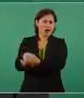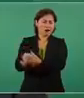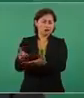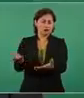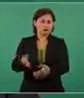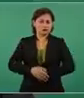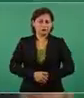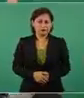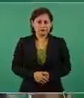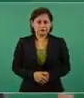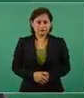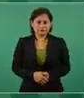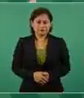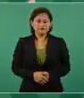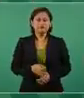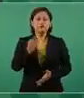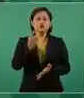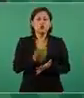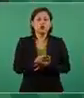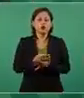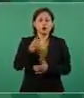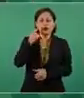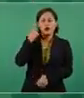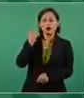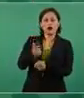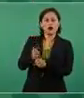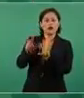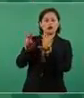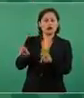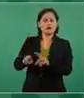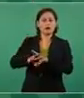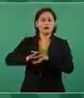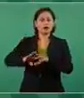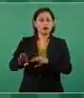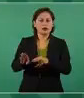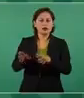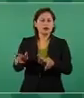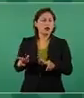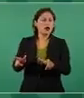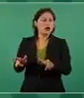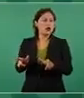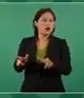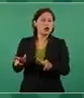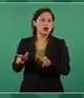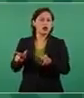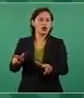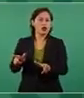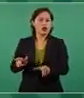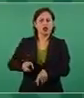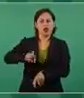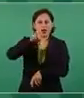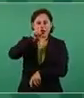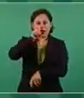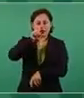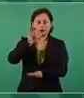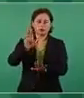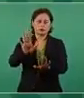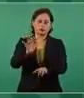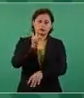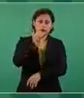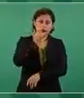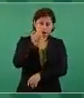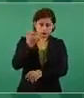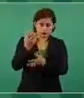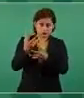es contener, todo es coercitivo y no es así como se van a resolver